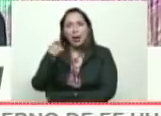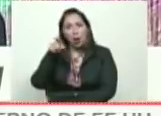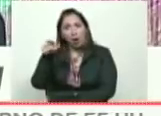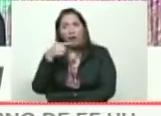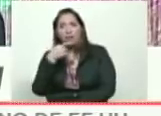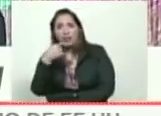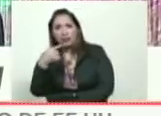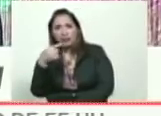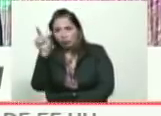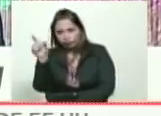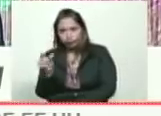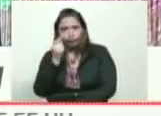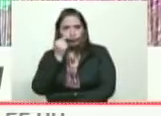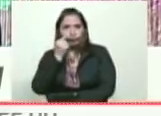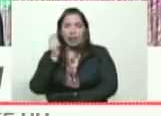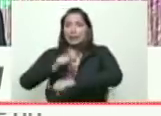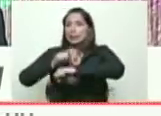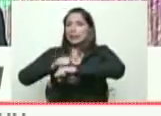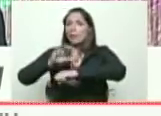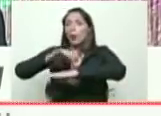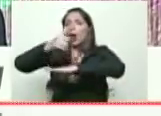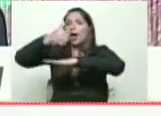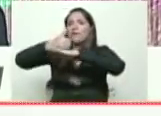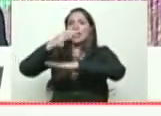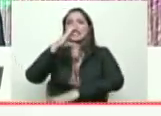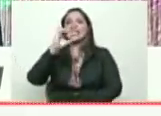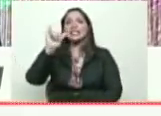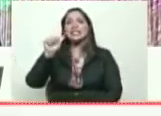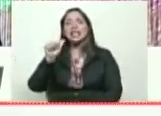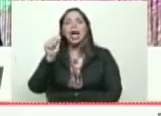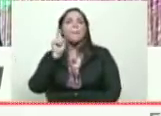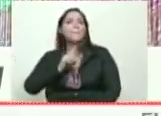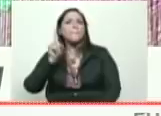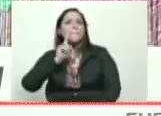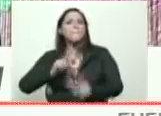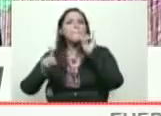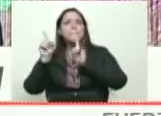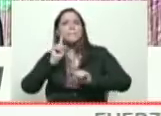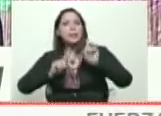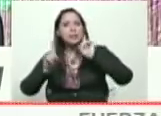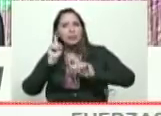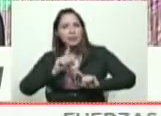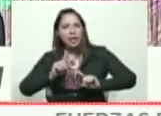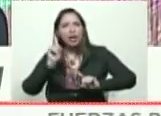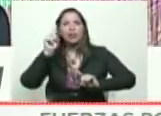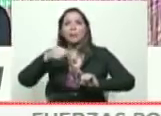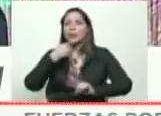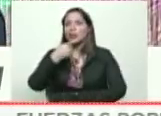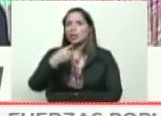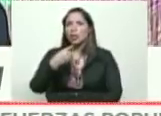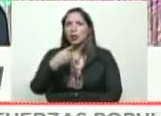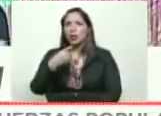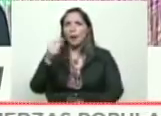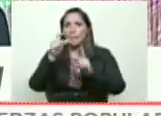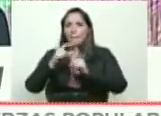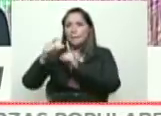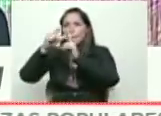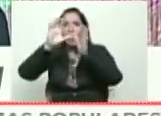su tiempo como jefe de la CIA mintieron, incluso se atrevió a decir la palabra, el verbo